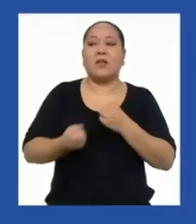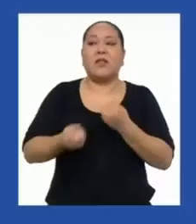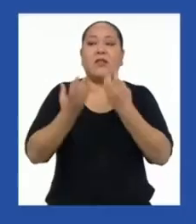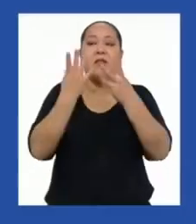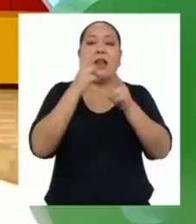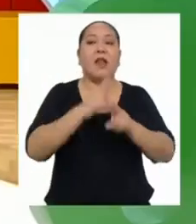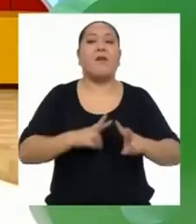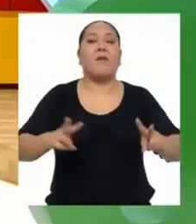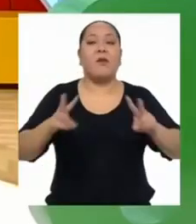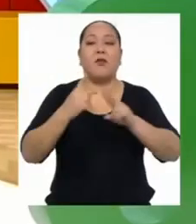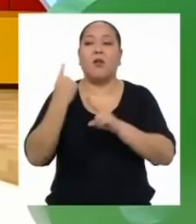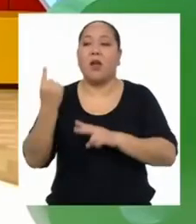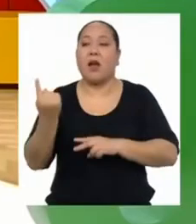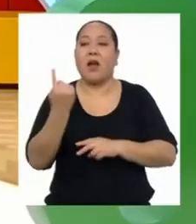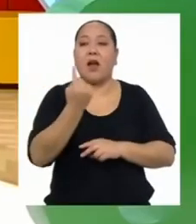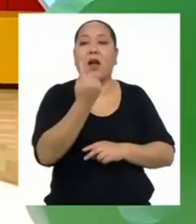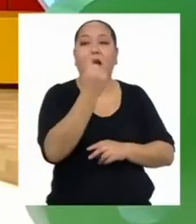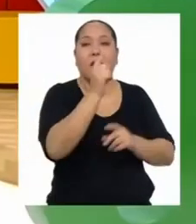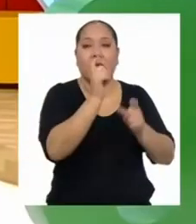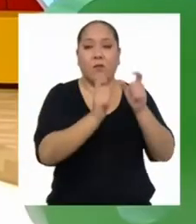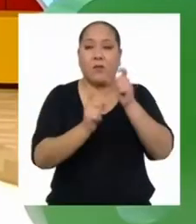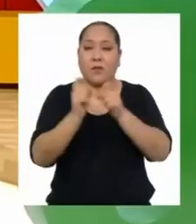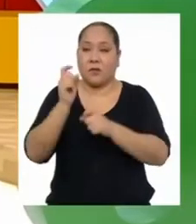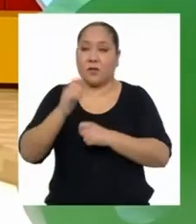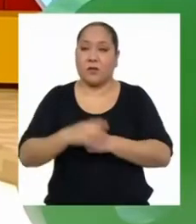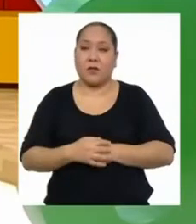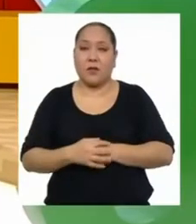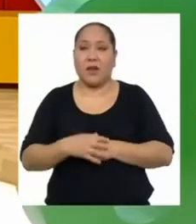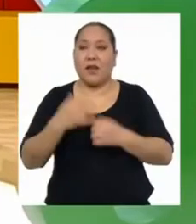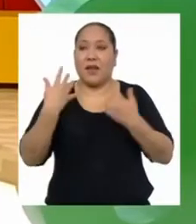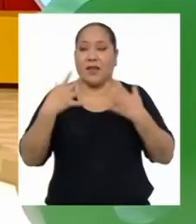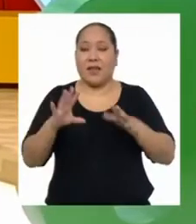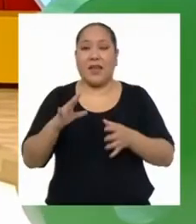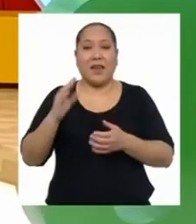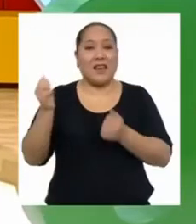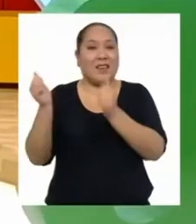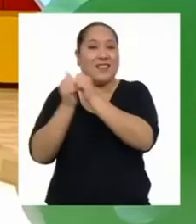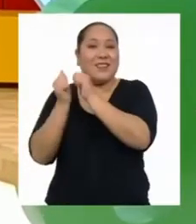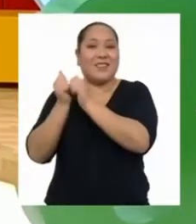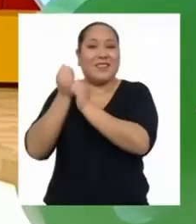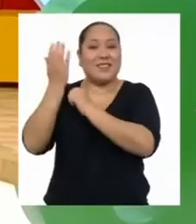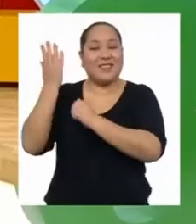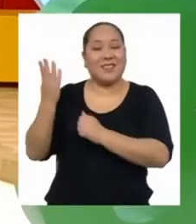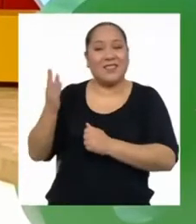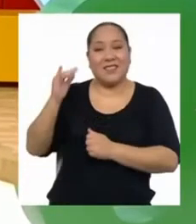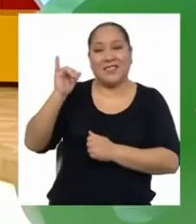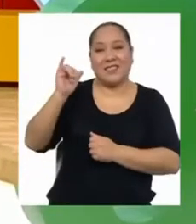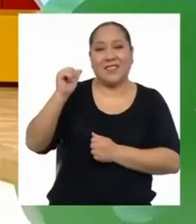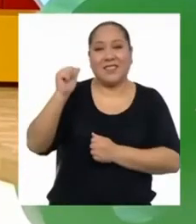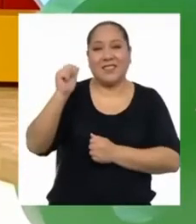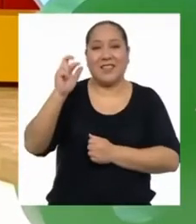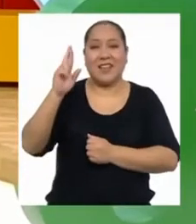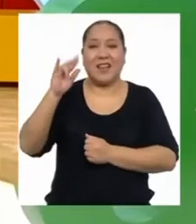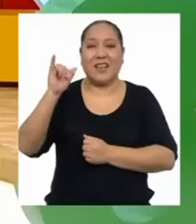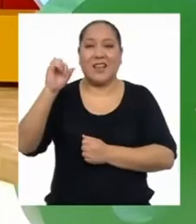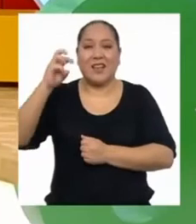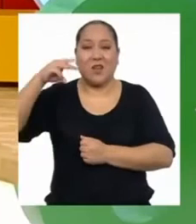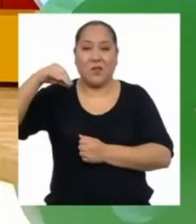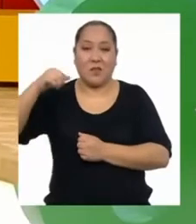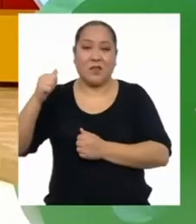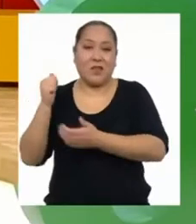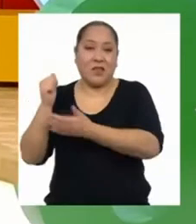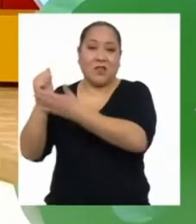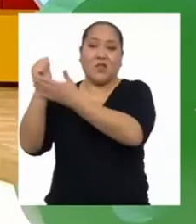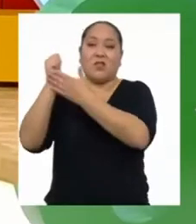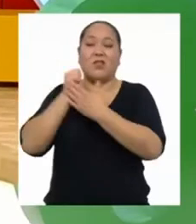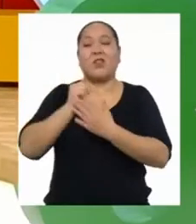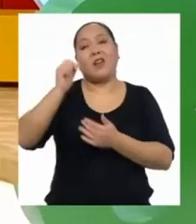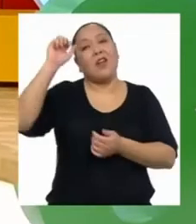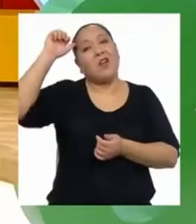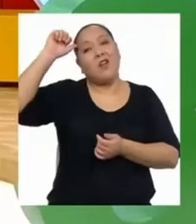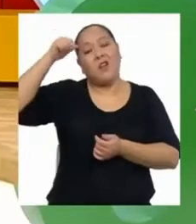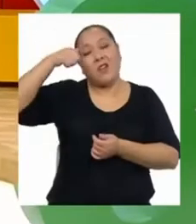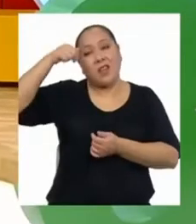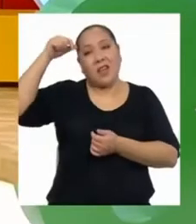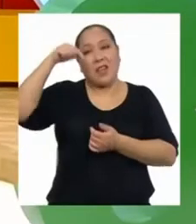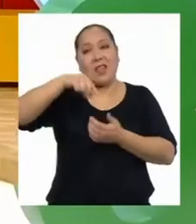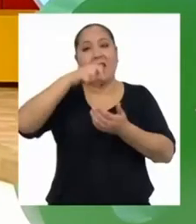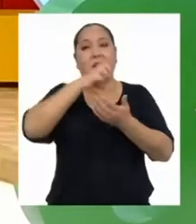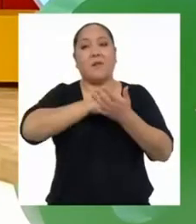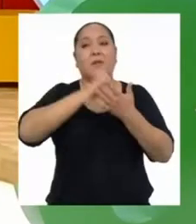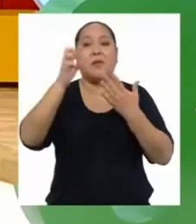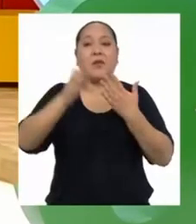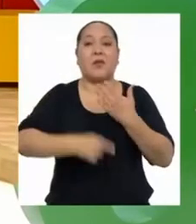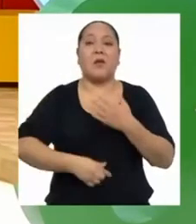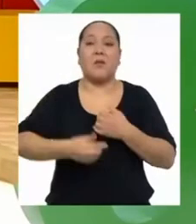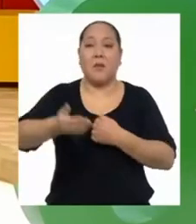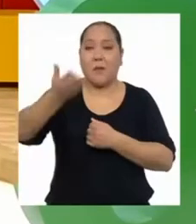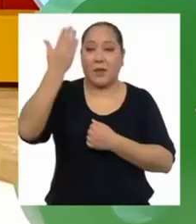persona. Y ya que estamos con Yaremis visitándonos, nos va a poder ayudar a recordar que, en el programa de la otra